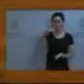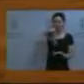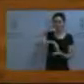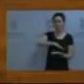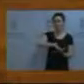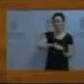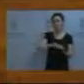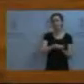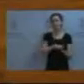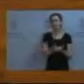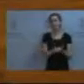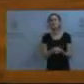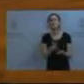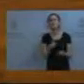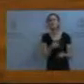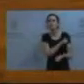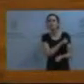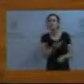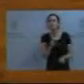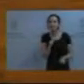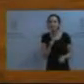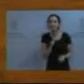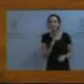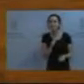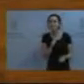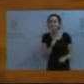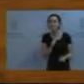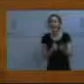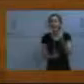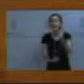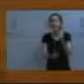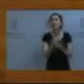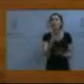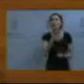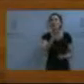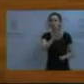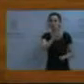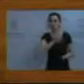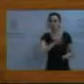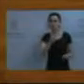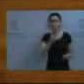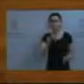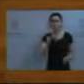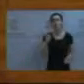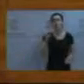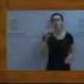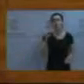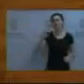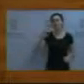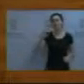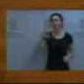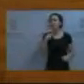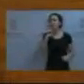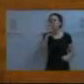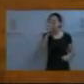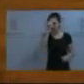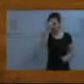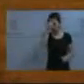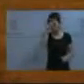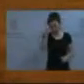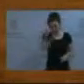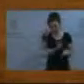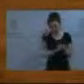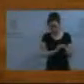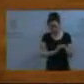y no veo que nadie, bueno, creo que sí, que a lo mejor el señor Armando lo ha mencionado, pero no lo recuerdo ahora,